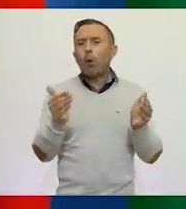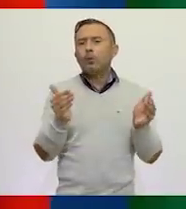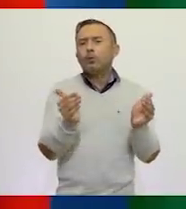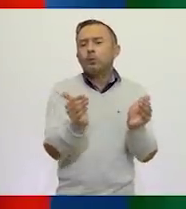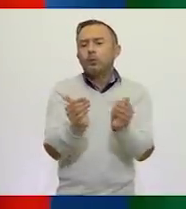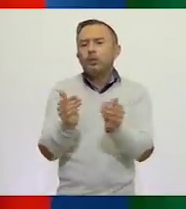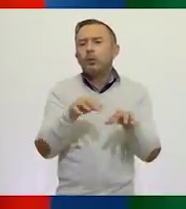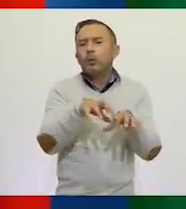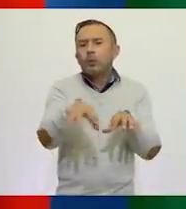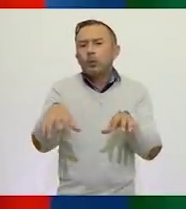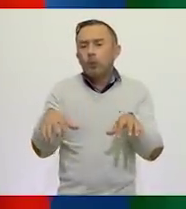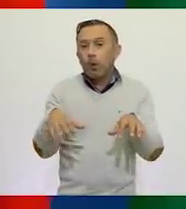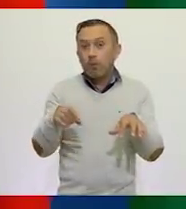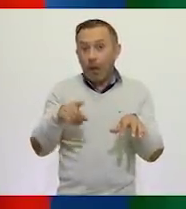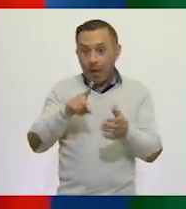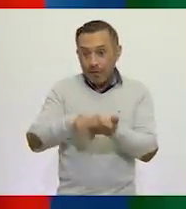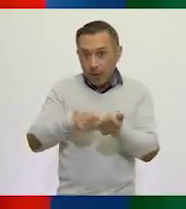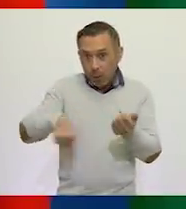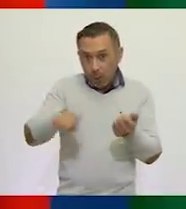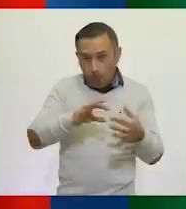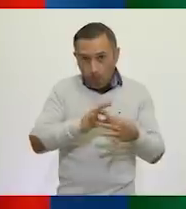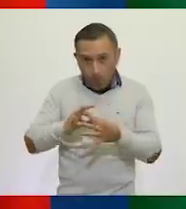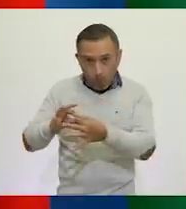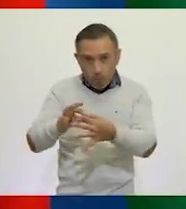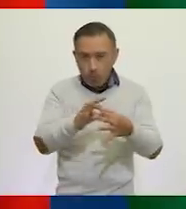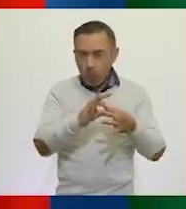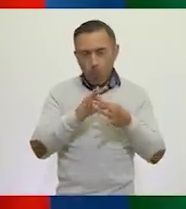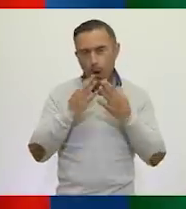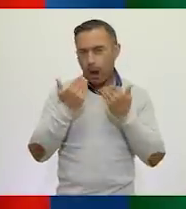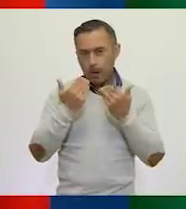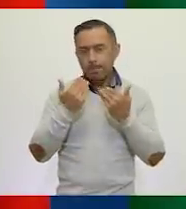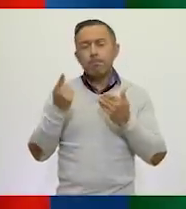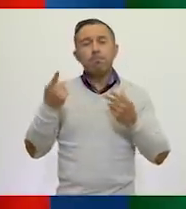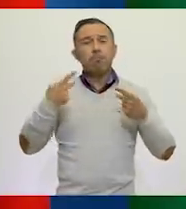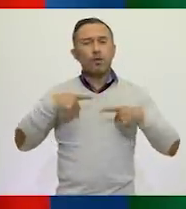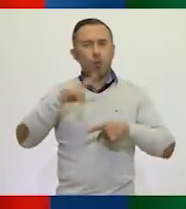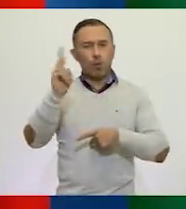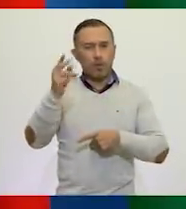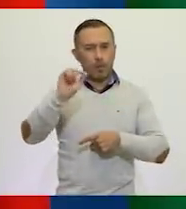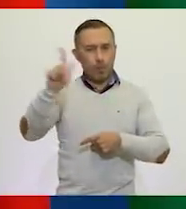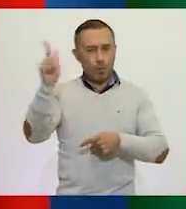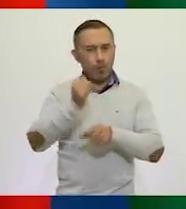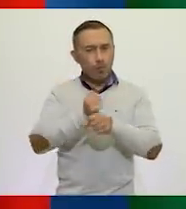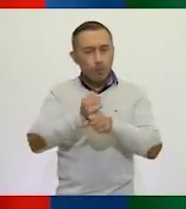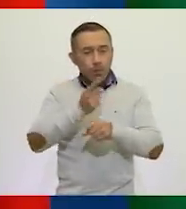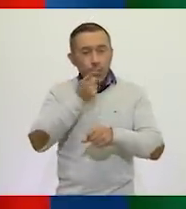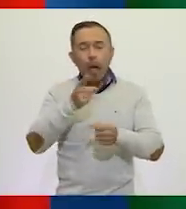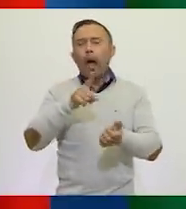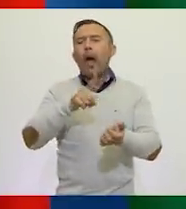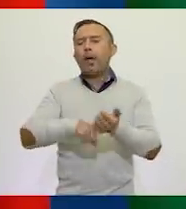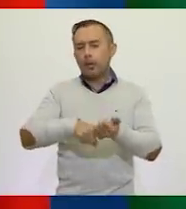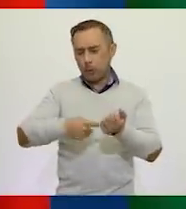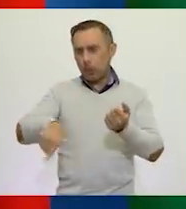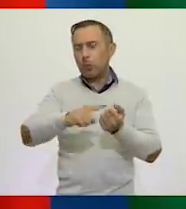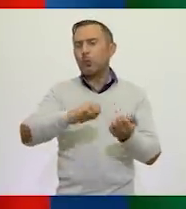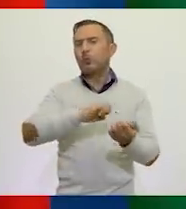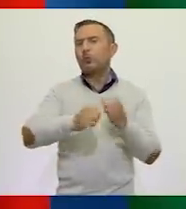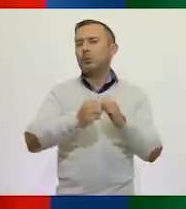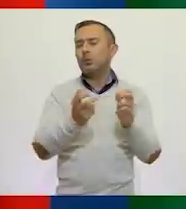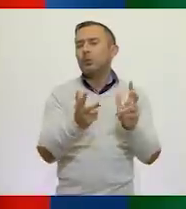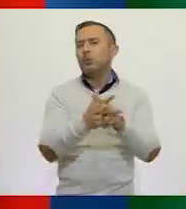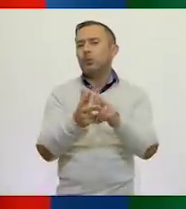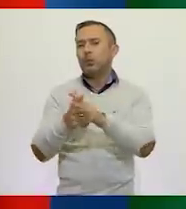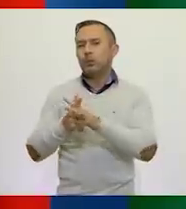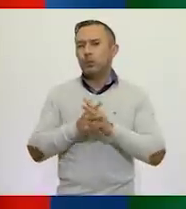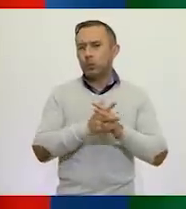unión tan clara entre los mixtecas. De hecho, los especialistas sugieren que muchas veces tuvieron conflictos entre ellos y por eso nunca